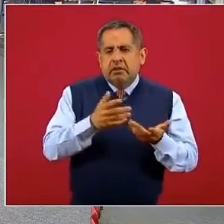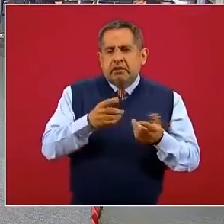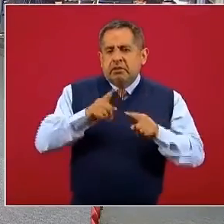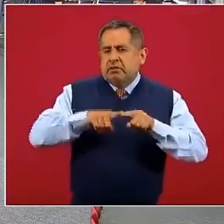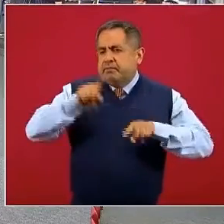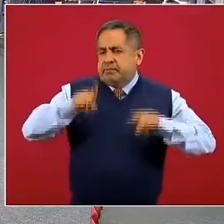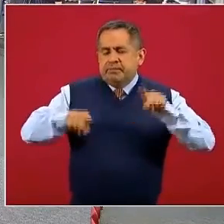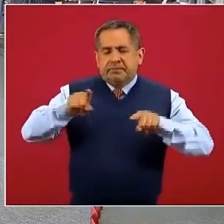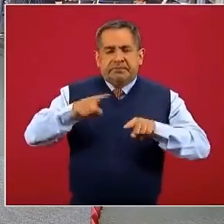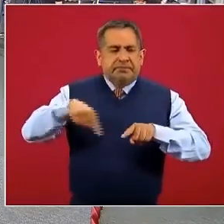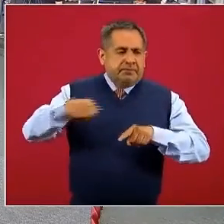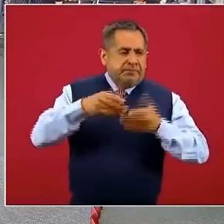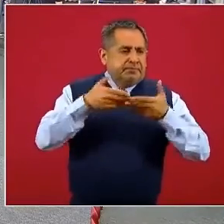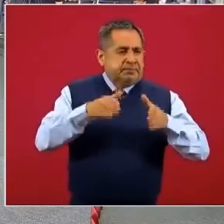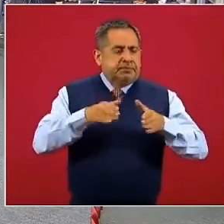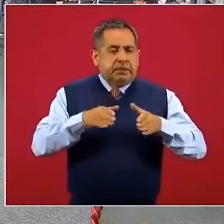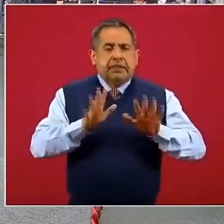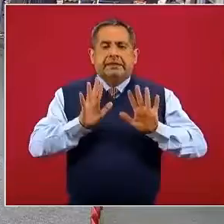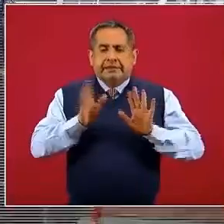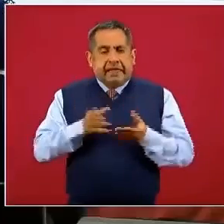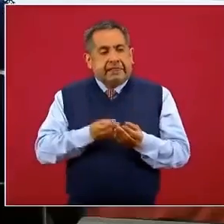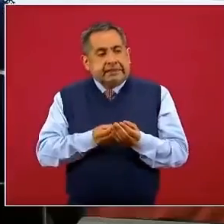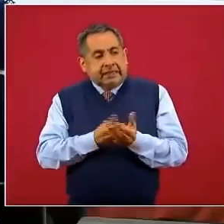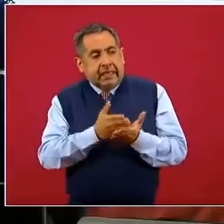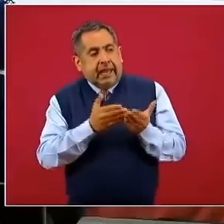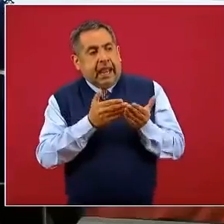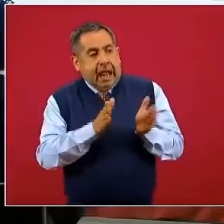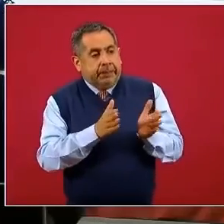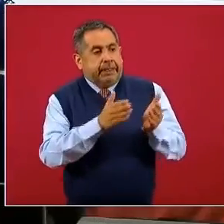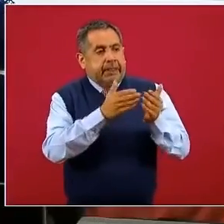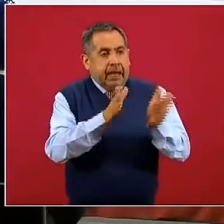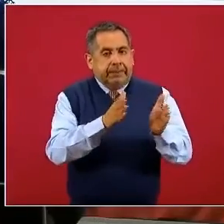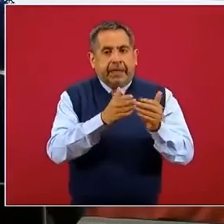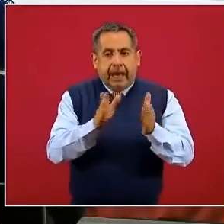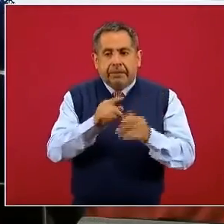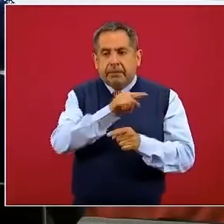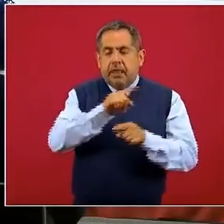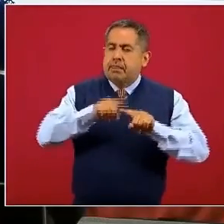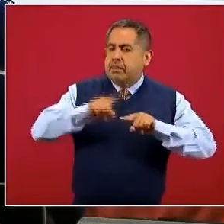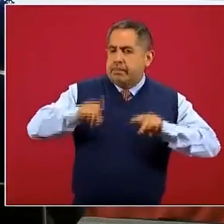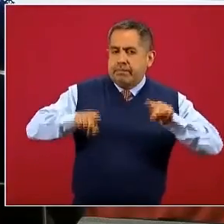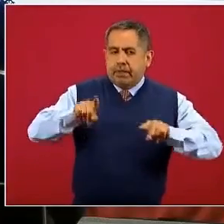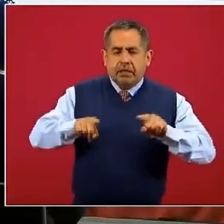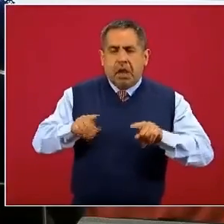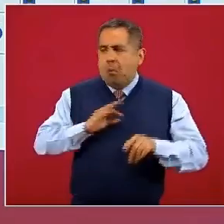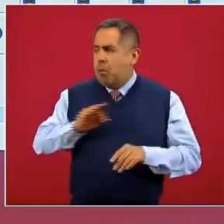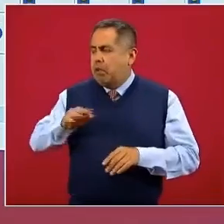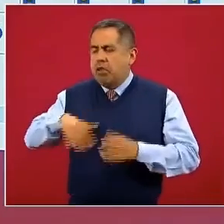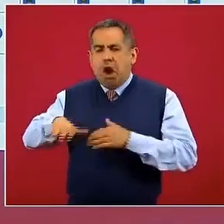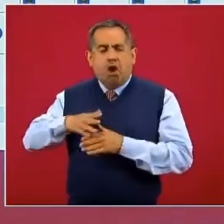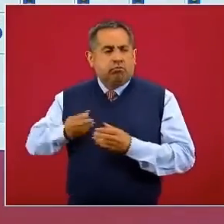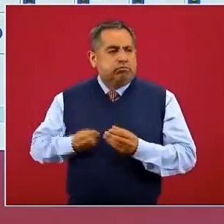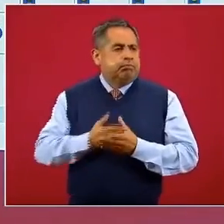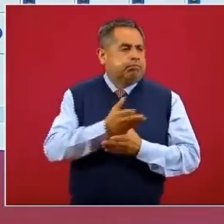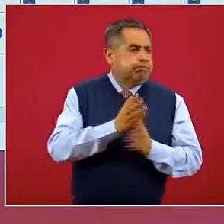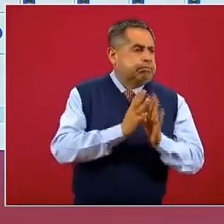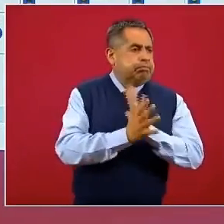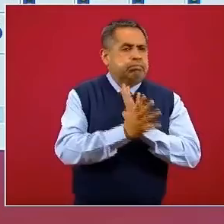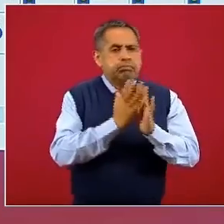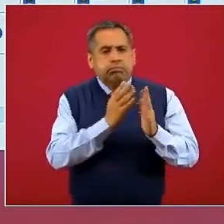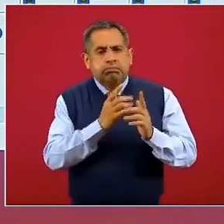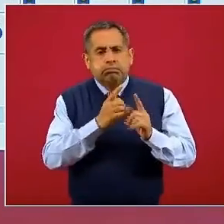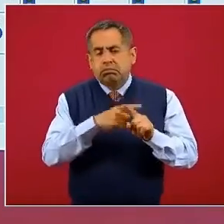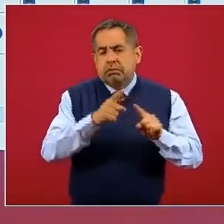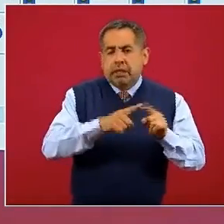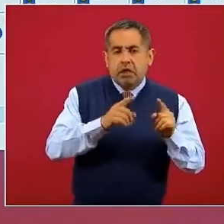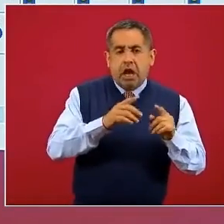la reactivación de ciertas funciones sociales en los espacios públicos